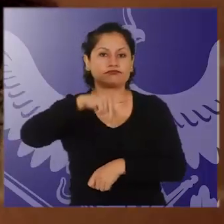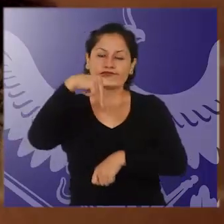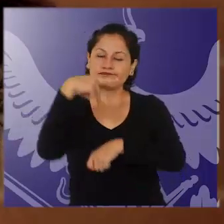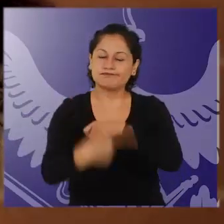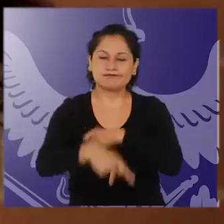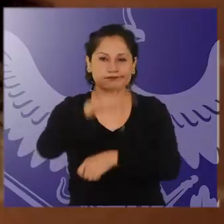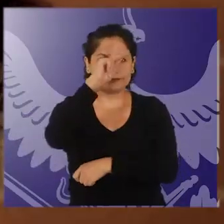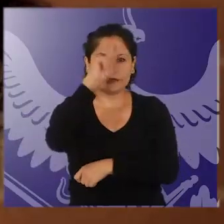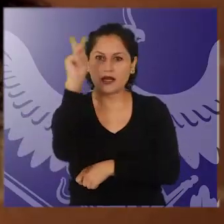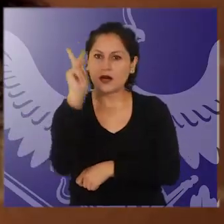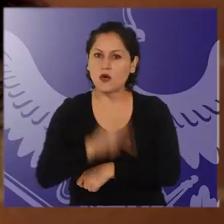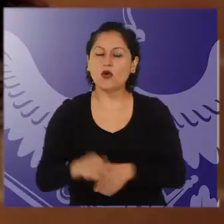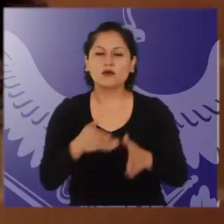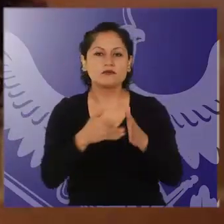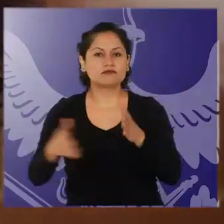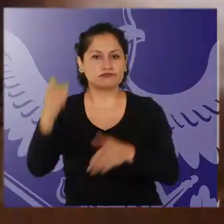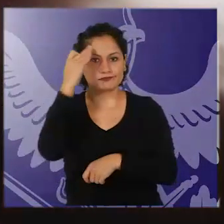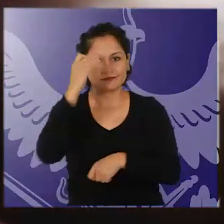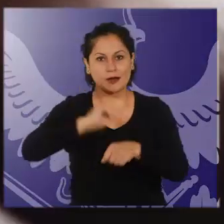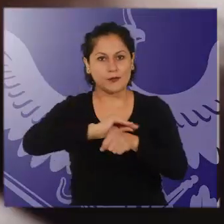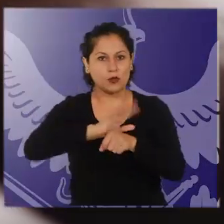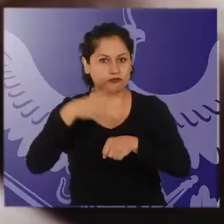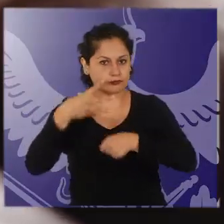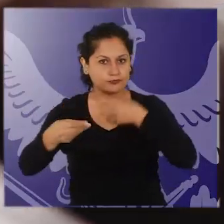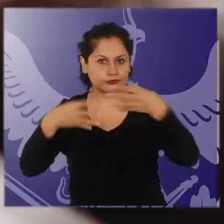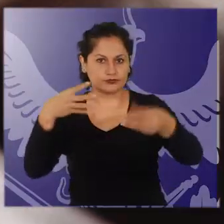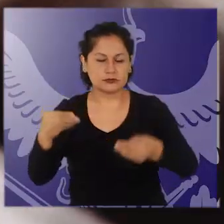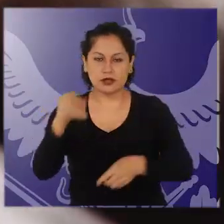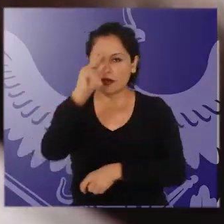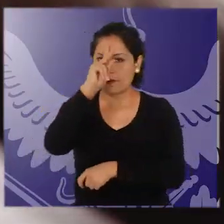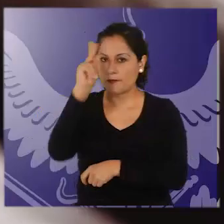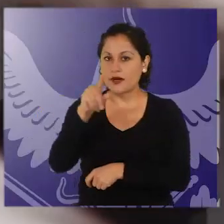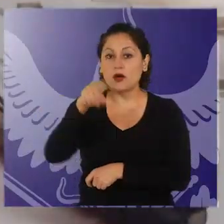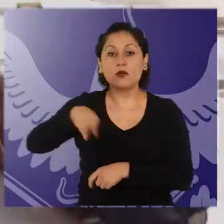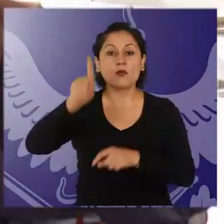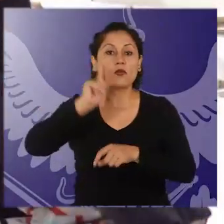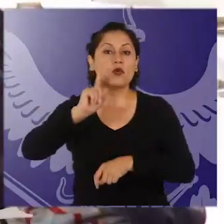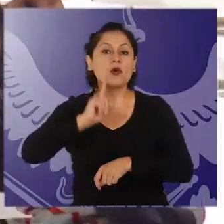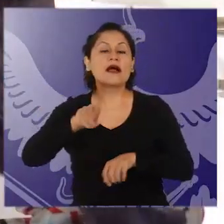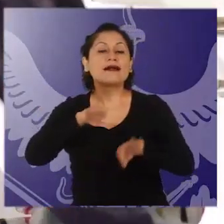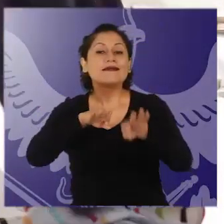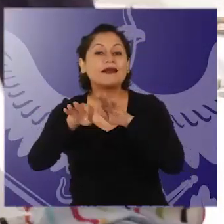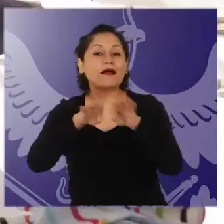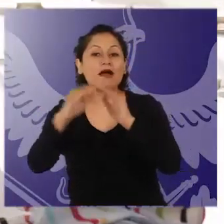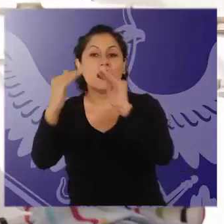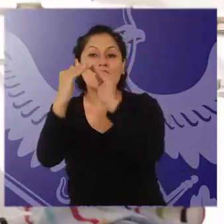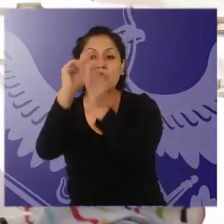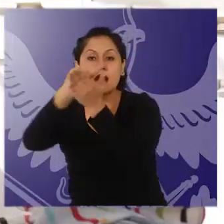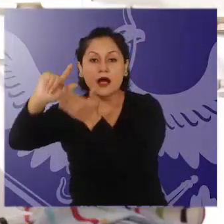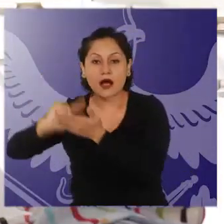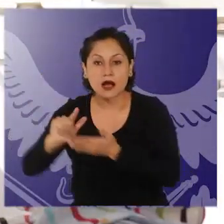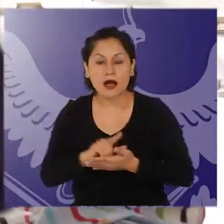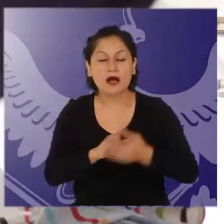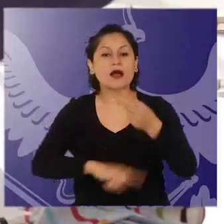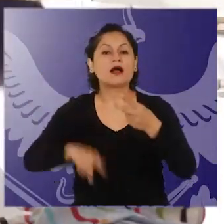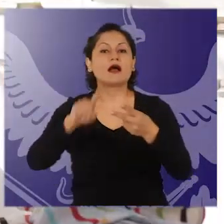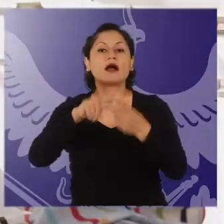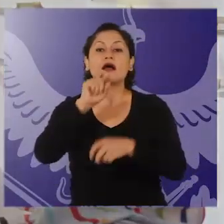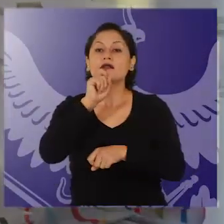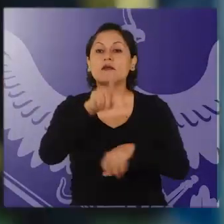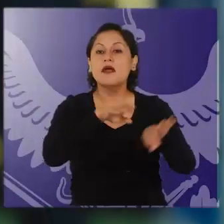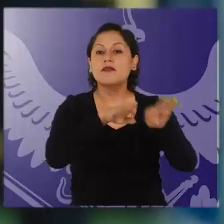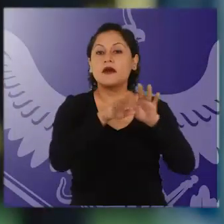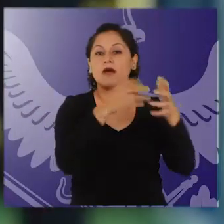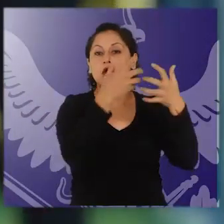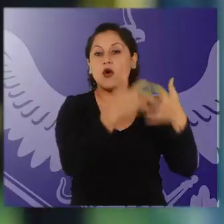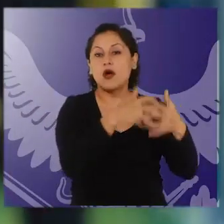afrodescendientes están en la primera línea de víctimas amenazadas y golpeadas por la COVID-19, considerando a las mujeres trabajadoras del hogar, las mujeres